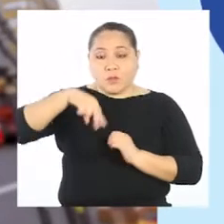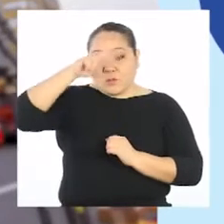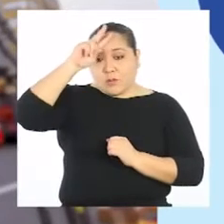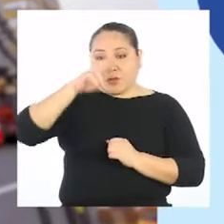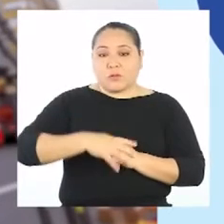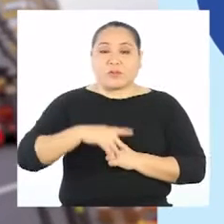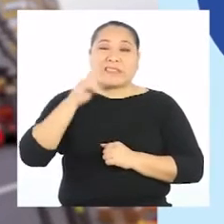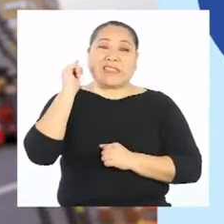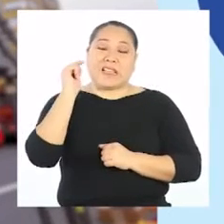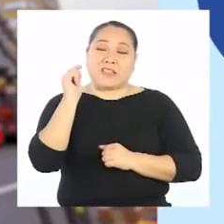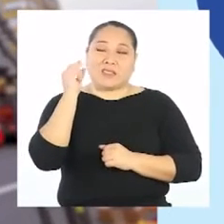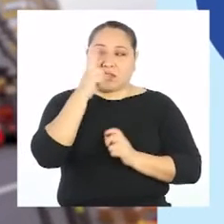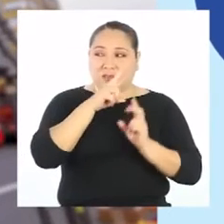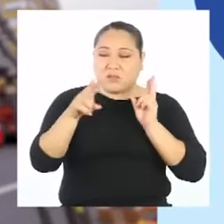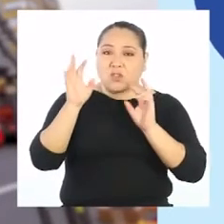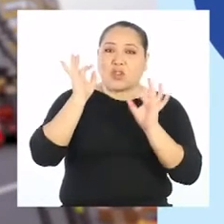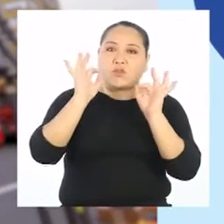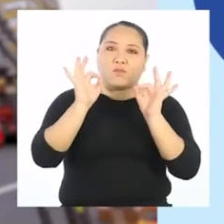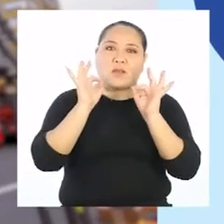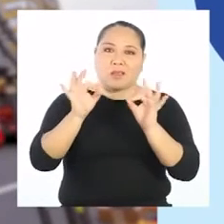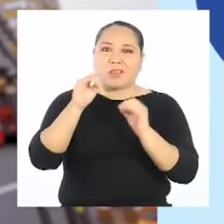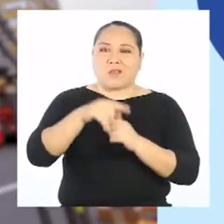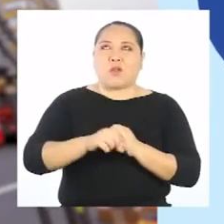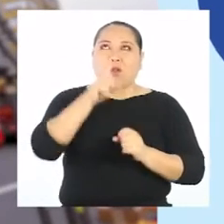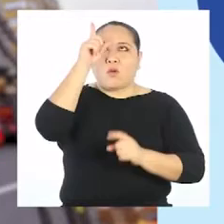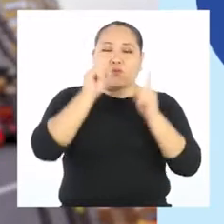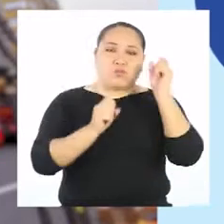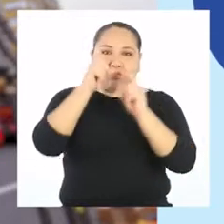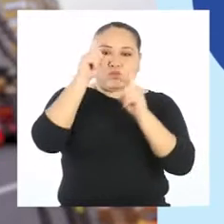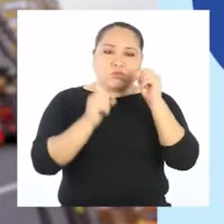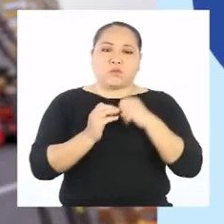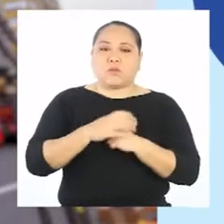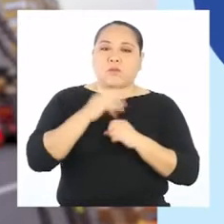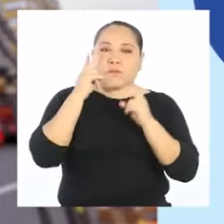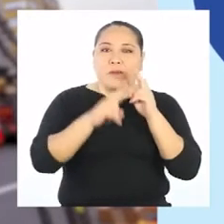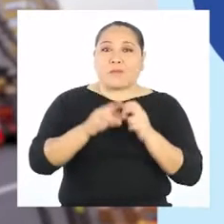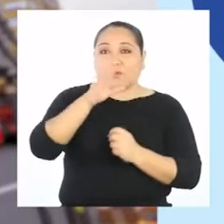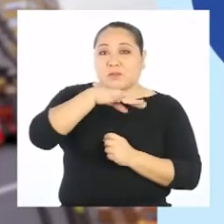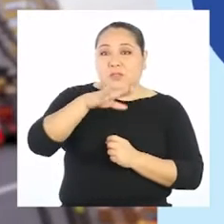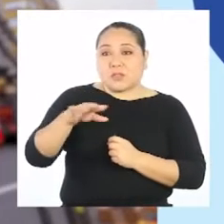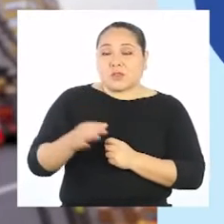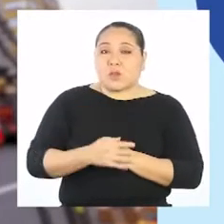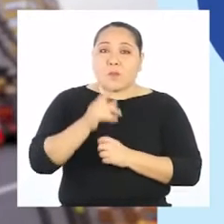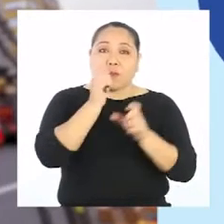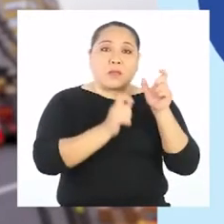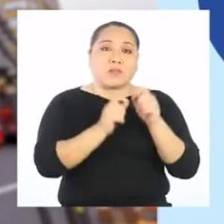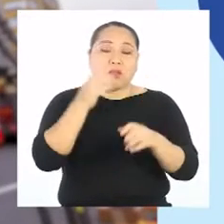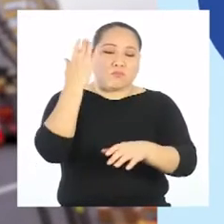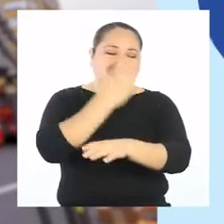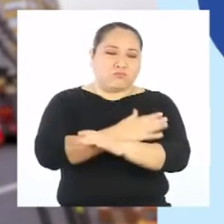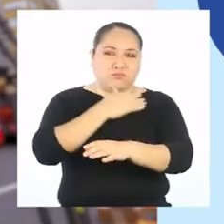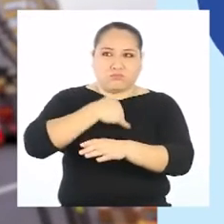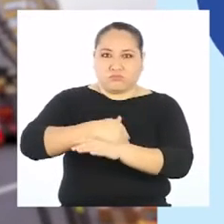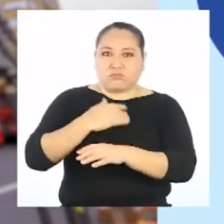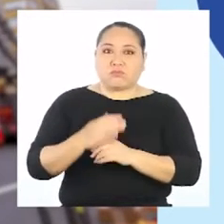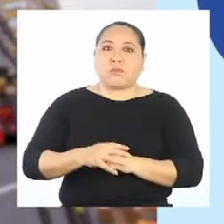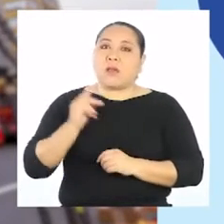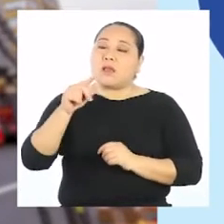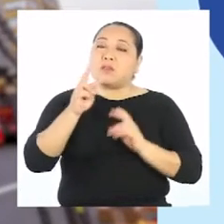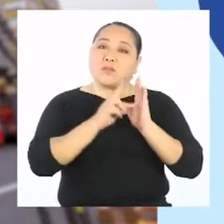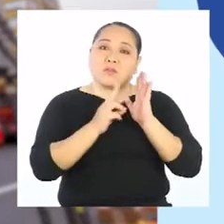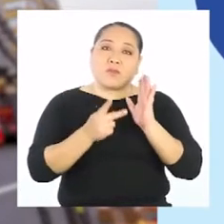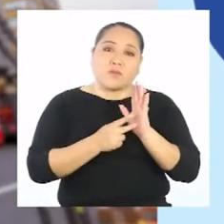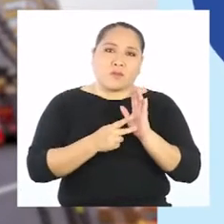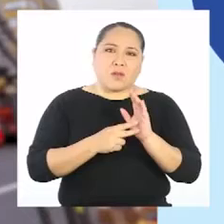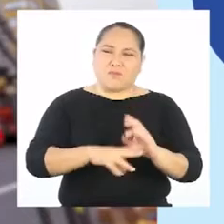testigos presenciales de los riesgos que nos da la pirotecnia. Vemos niños y personas muchas veces mutiladas,